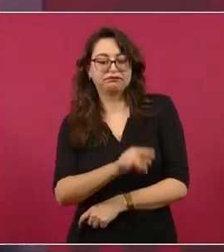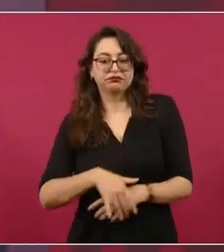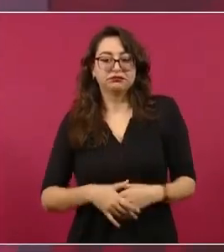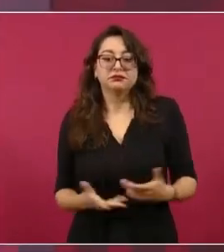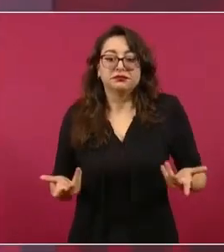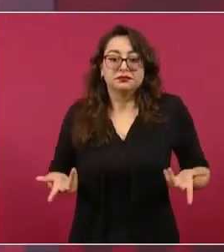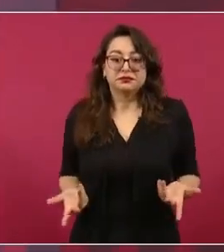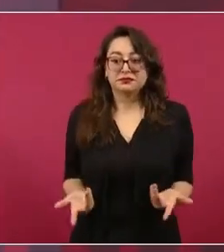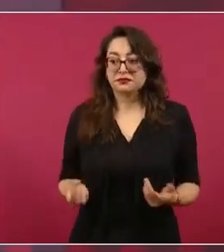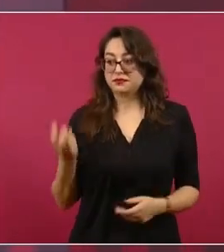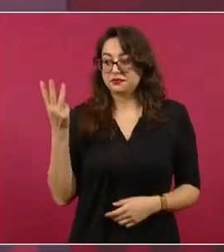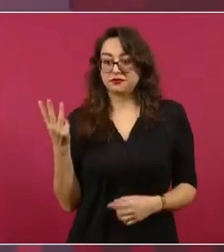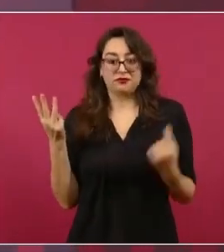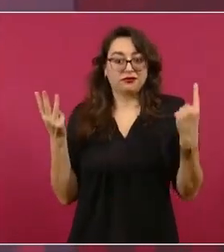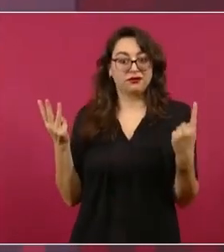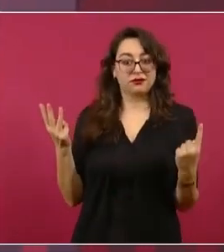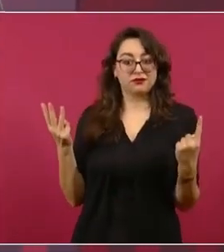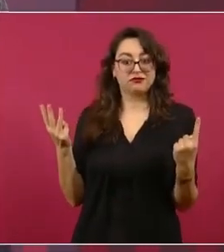de